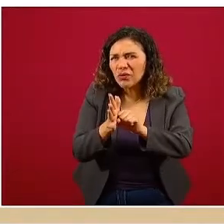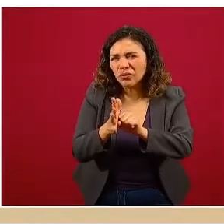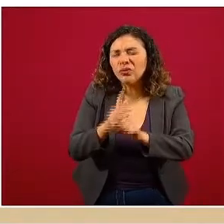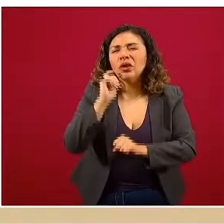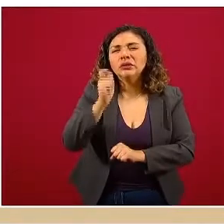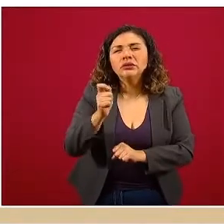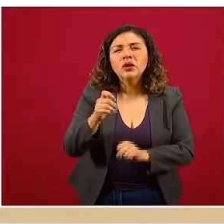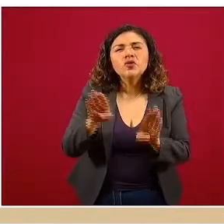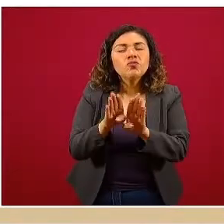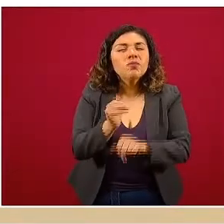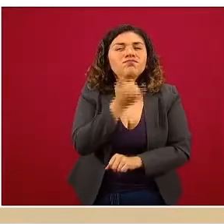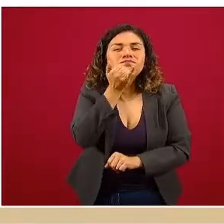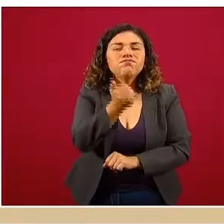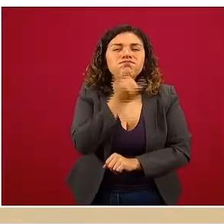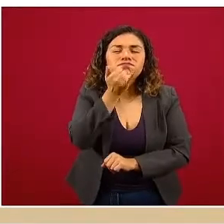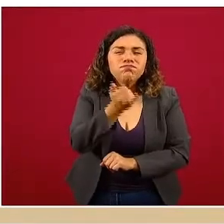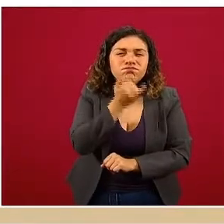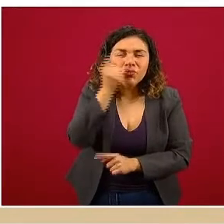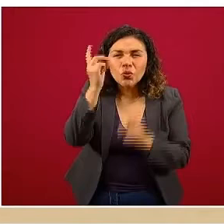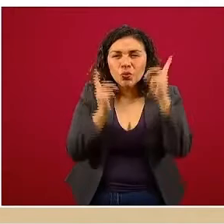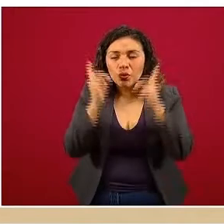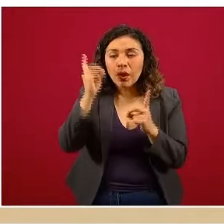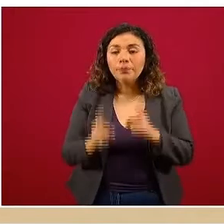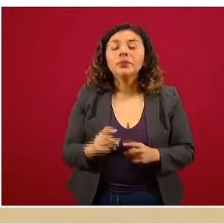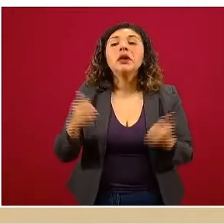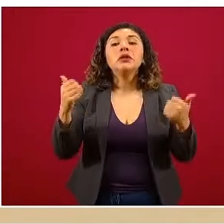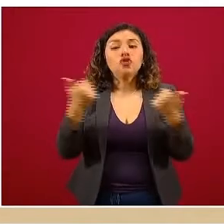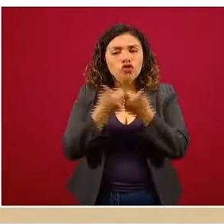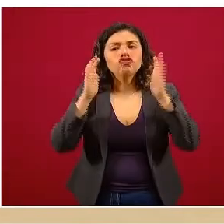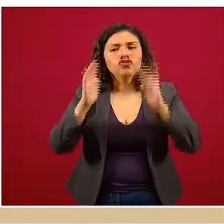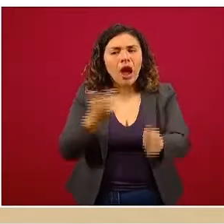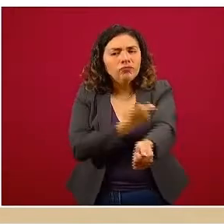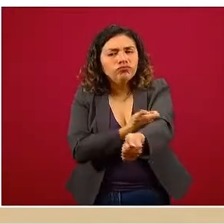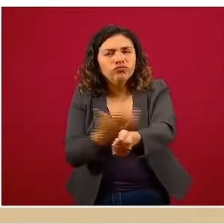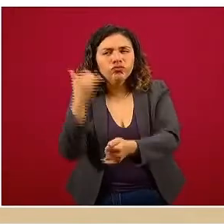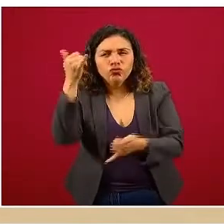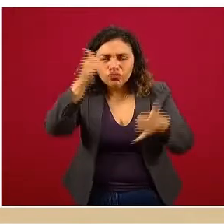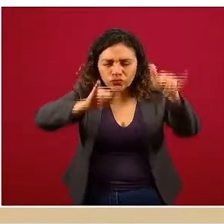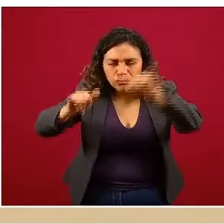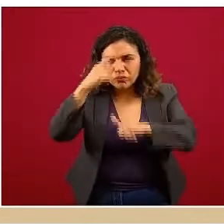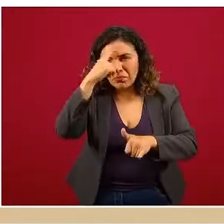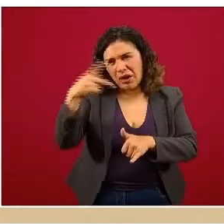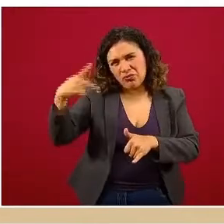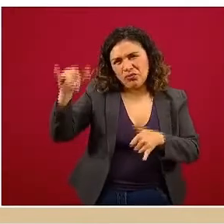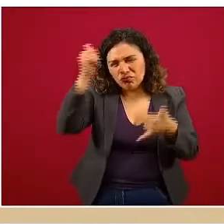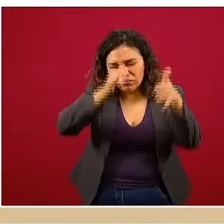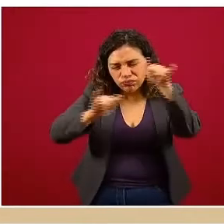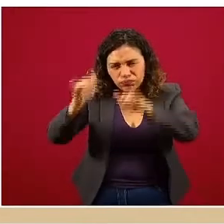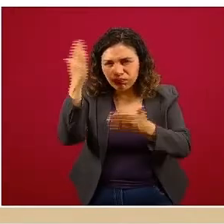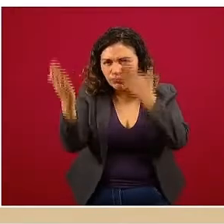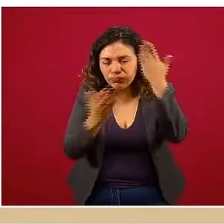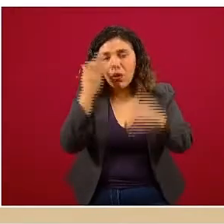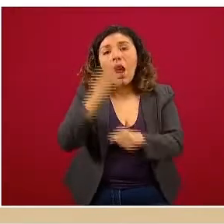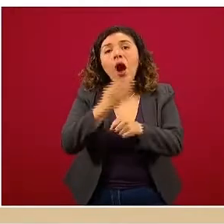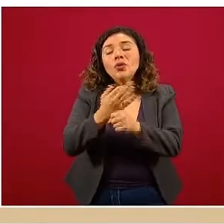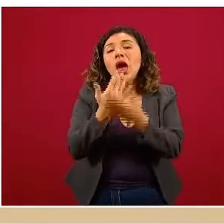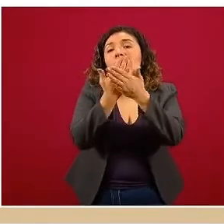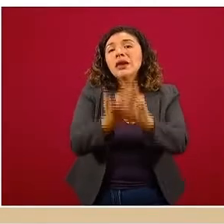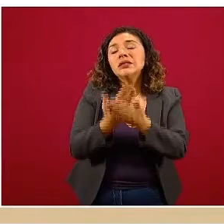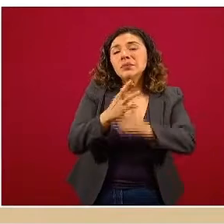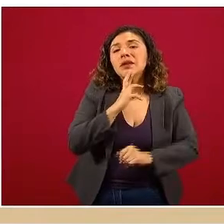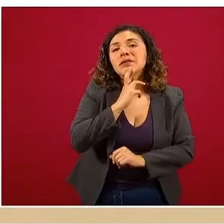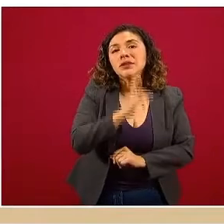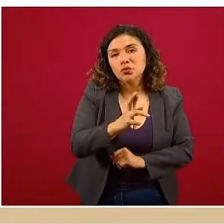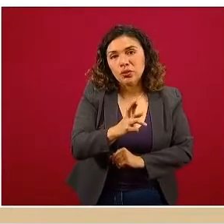les llamamos casos sospechosos. Se les ha tomado una muestra para diagnóstico por laboratorio y estamos en espera